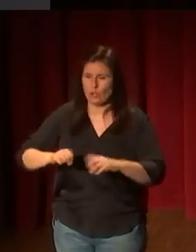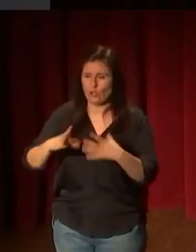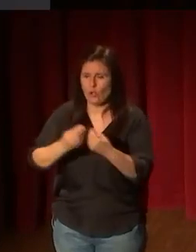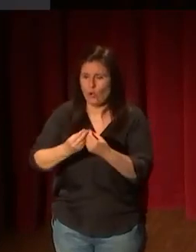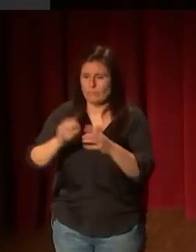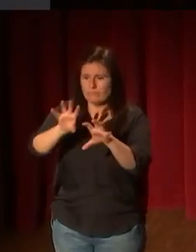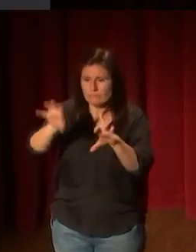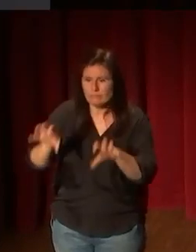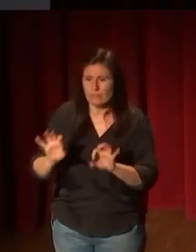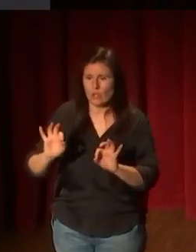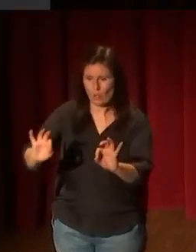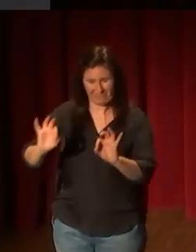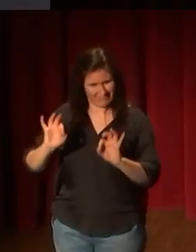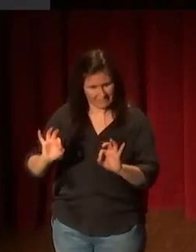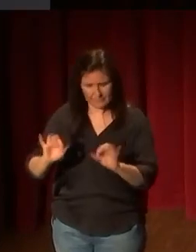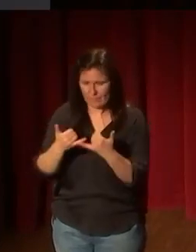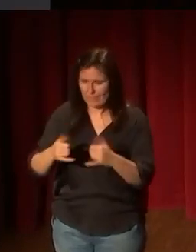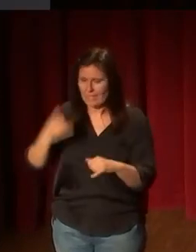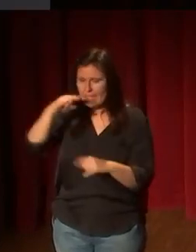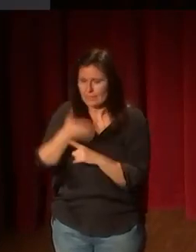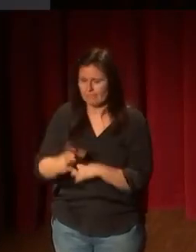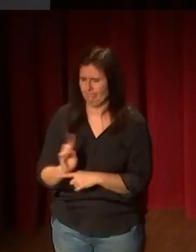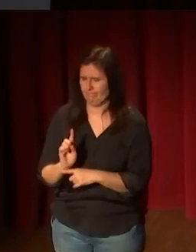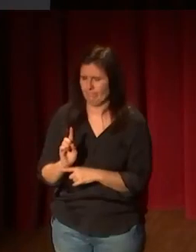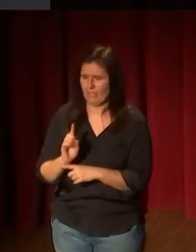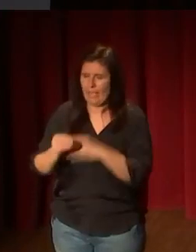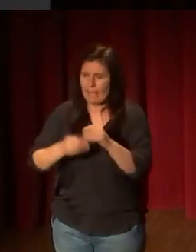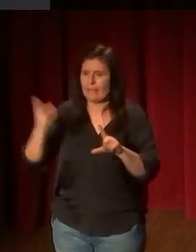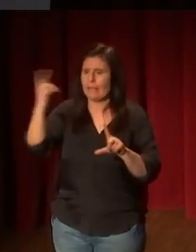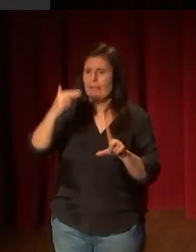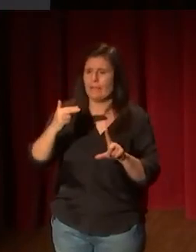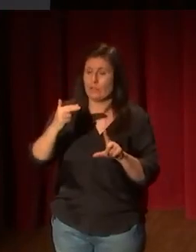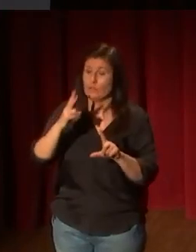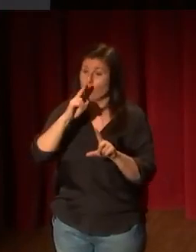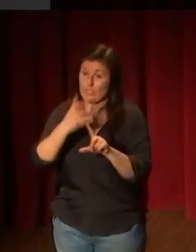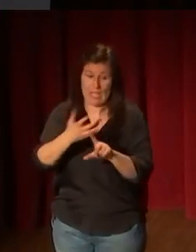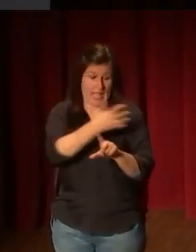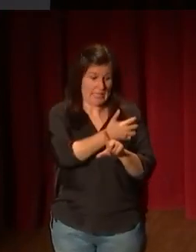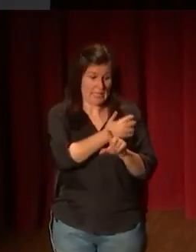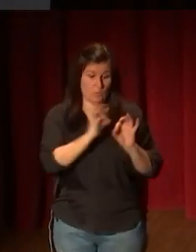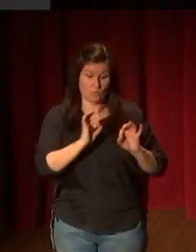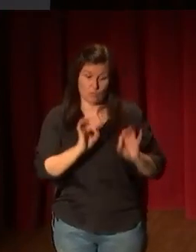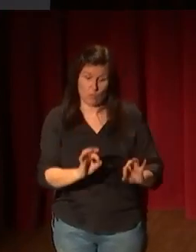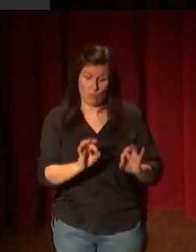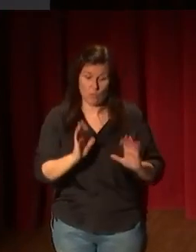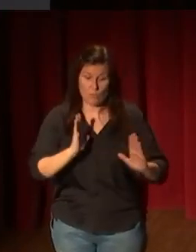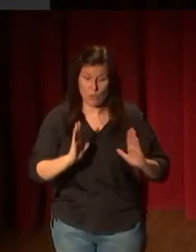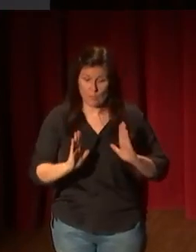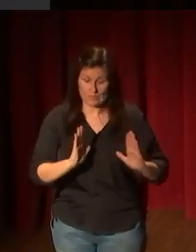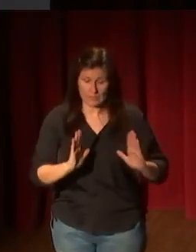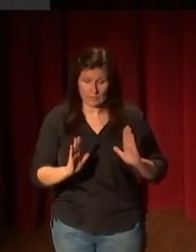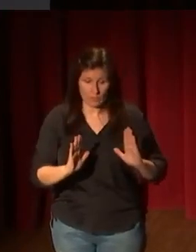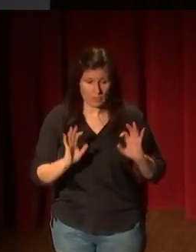como coso taurino la represento dos años antes en el momento de